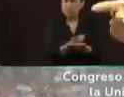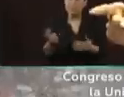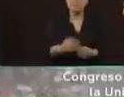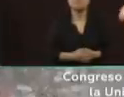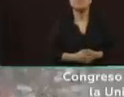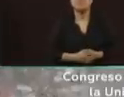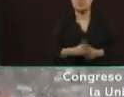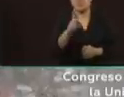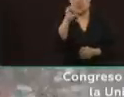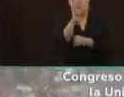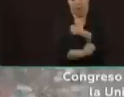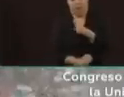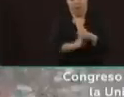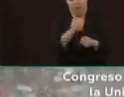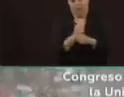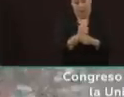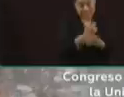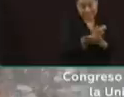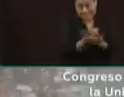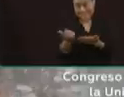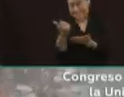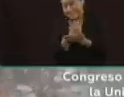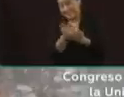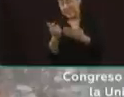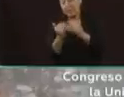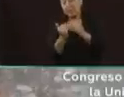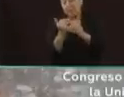36 años el salario mínimo subió por abajo de la inflación.